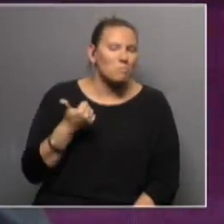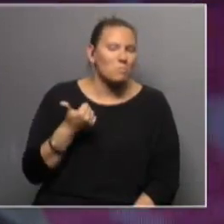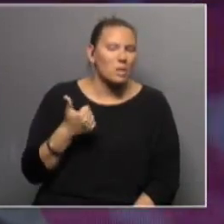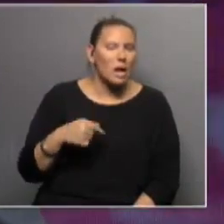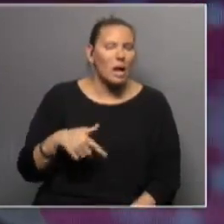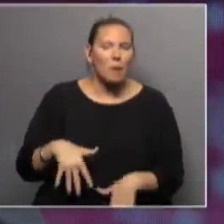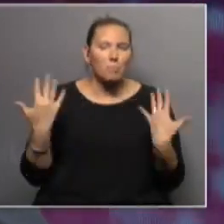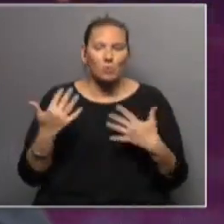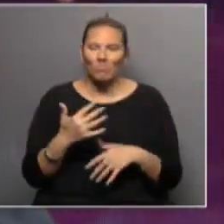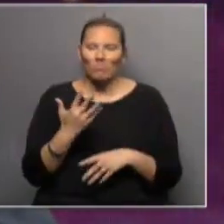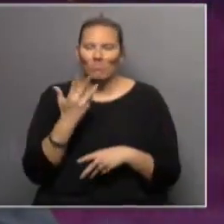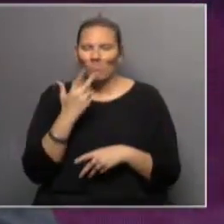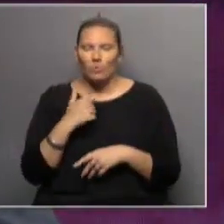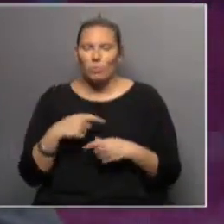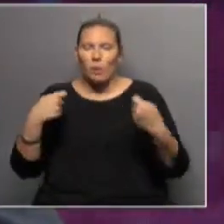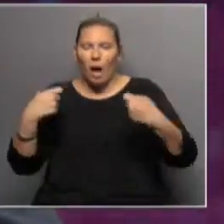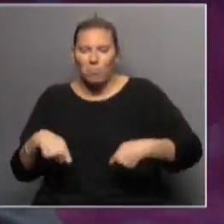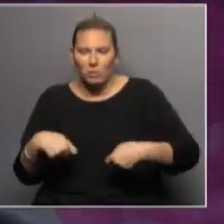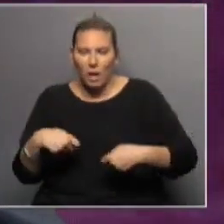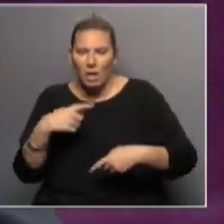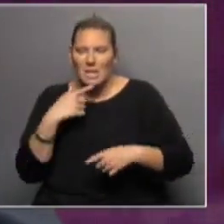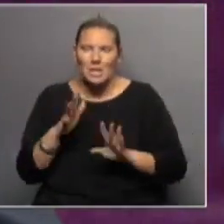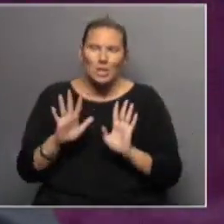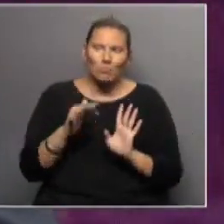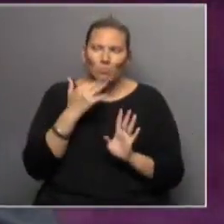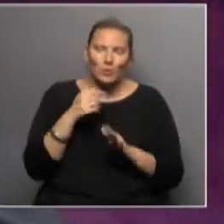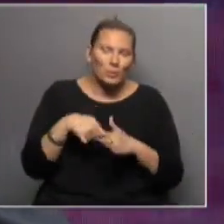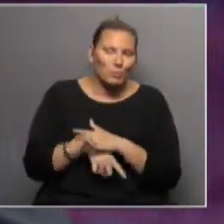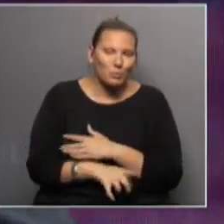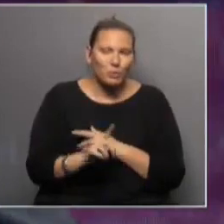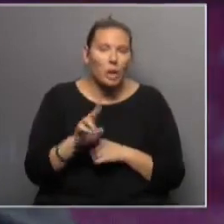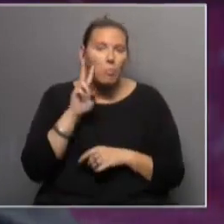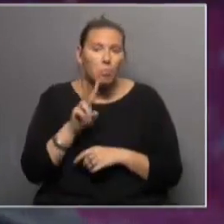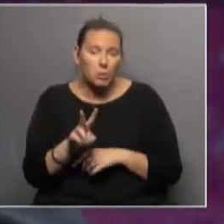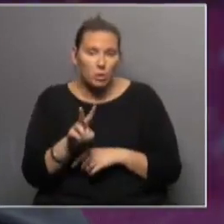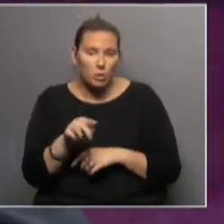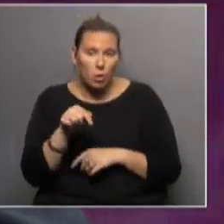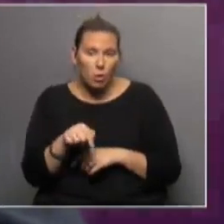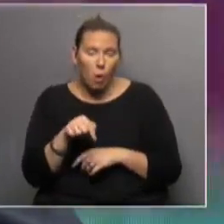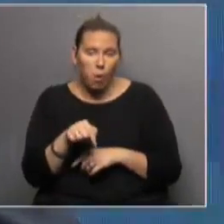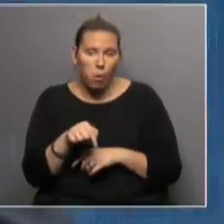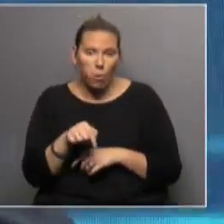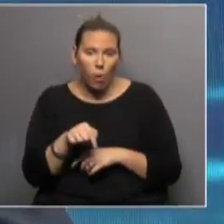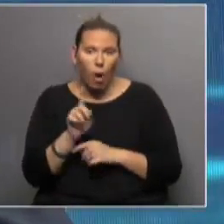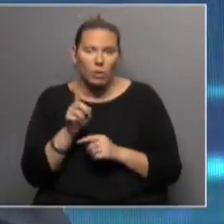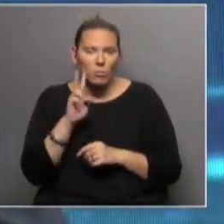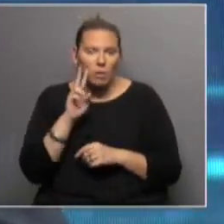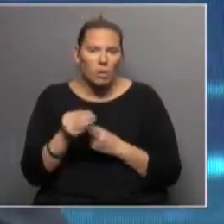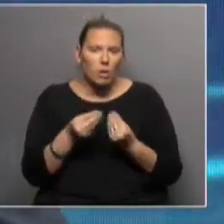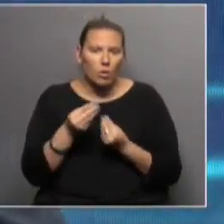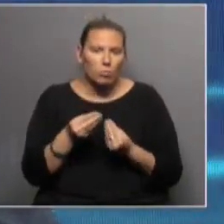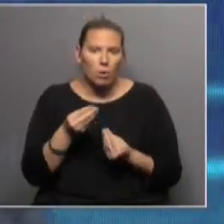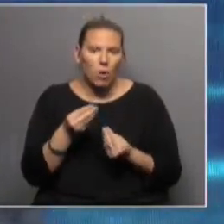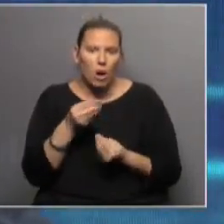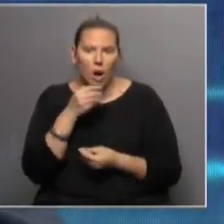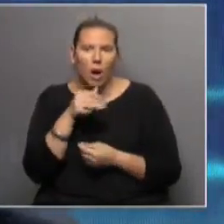No me gusta apostar porque la verdad no lo he estudiado a fondo todavía. Sí miro el partido, hoy lo miro a Heat y Clippers. Aparte tengo que ver cómo comentan estos chicos,